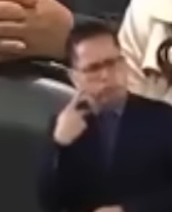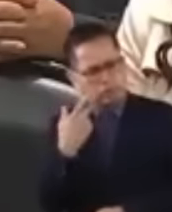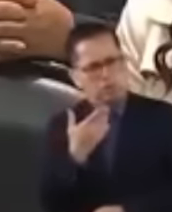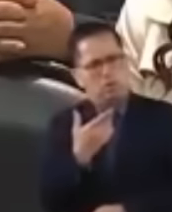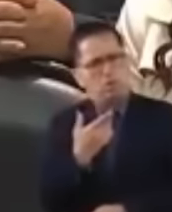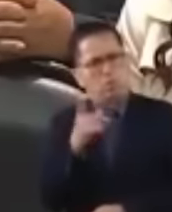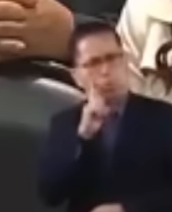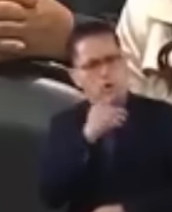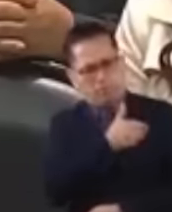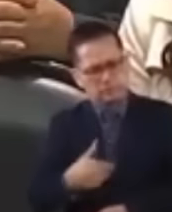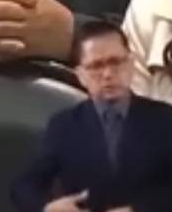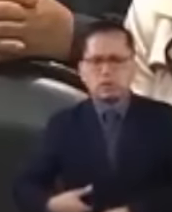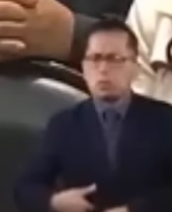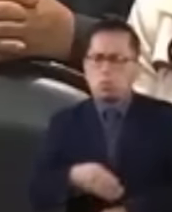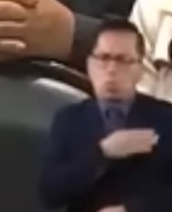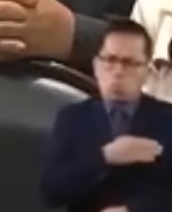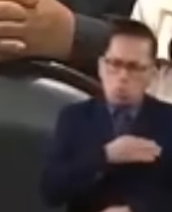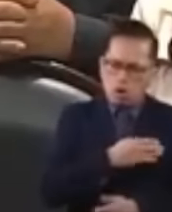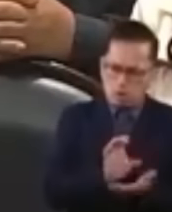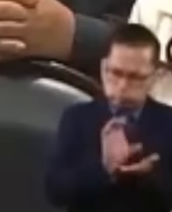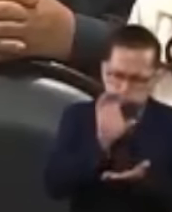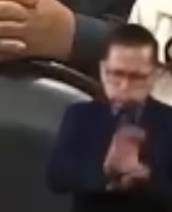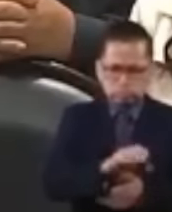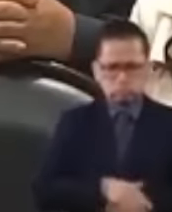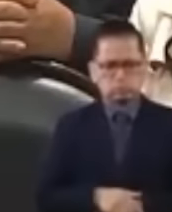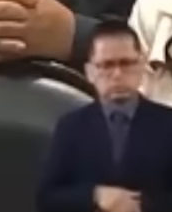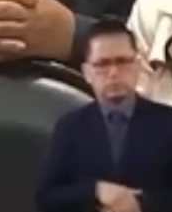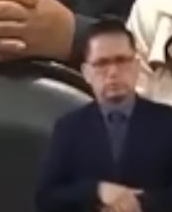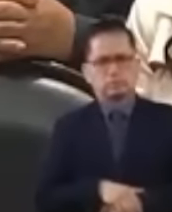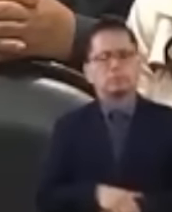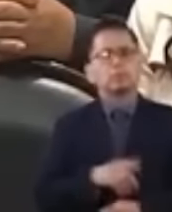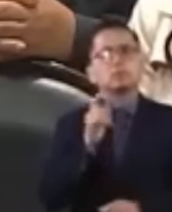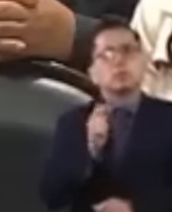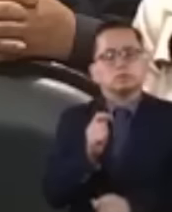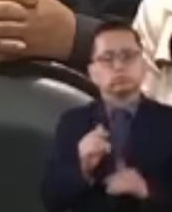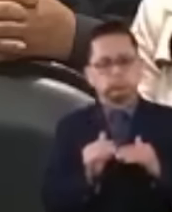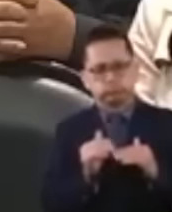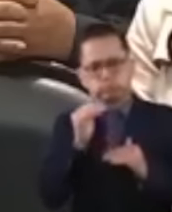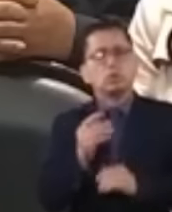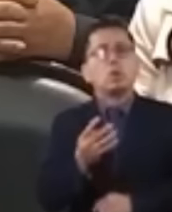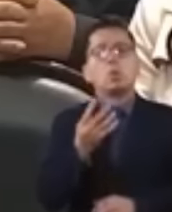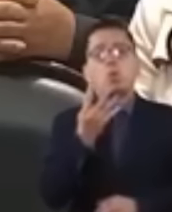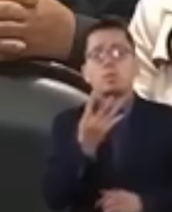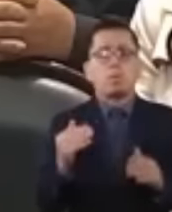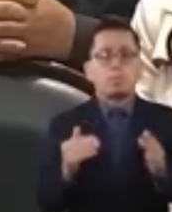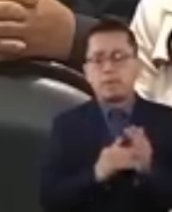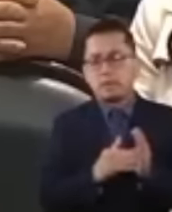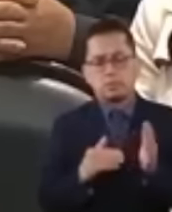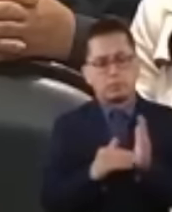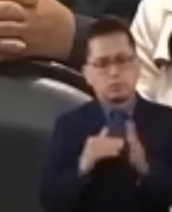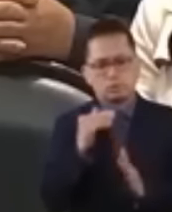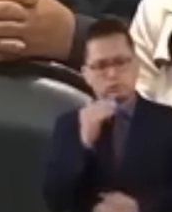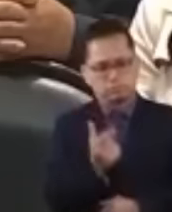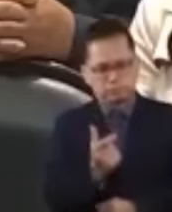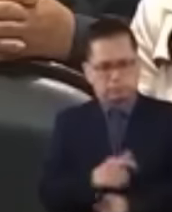nuestra presidenta. Un incremento de casi 4,000 millones de pesos. Y